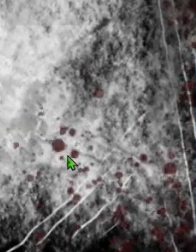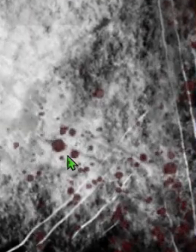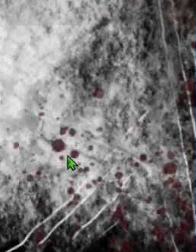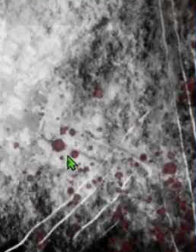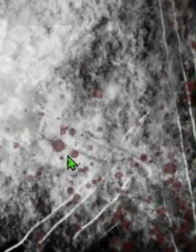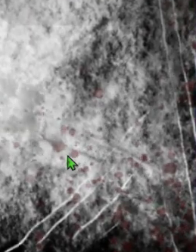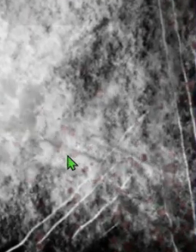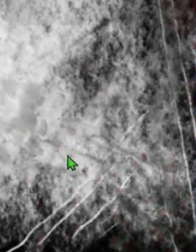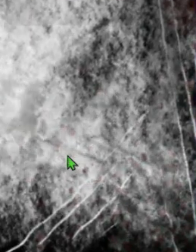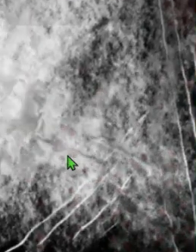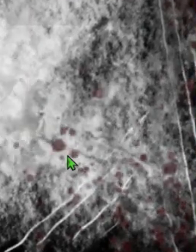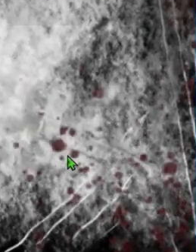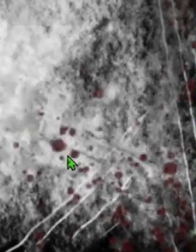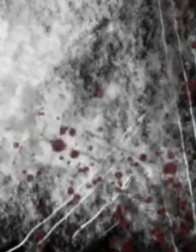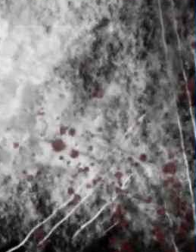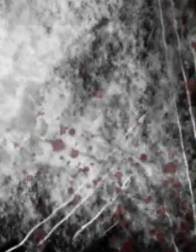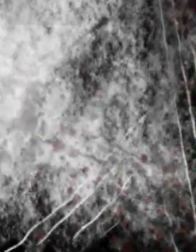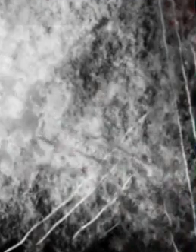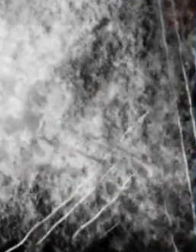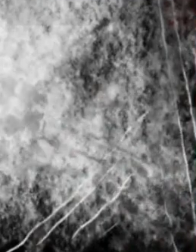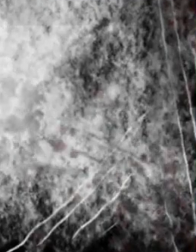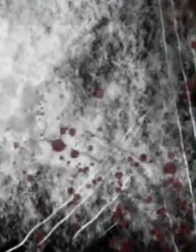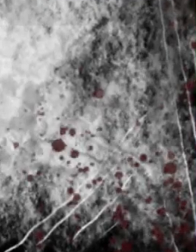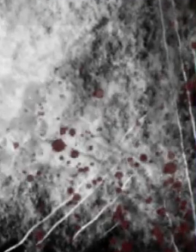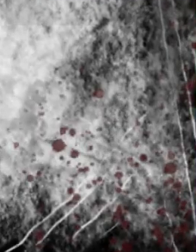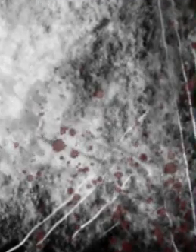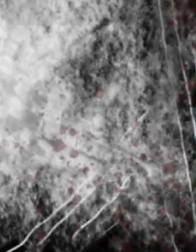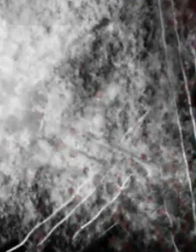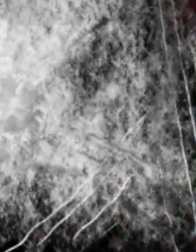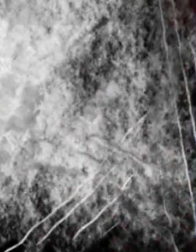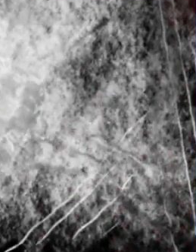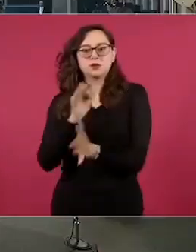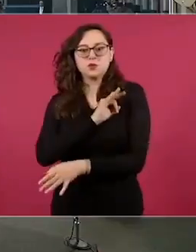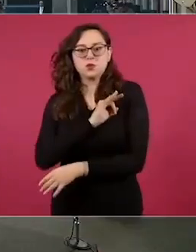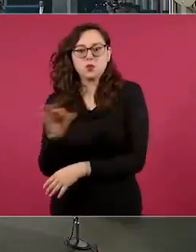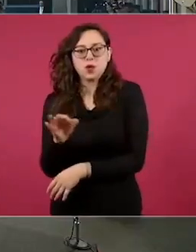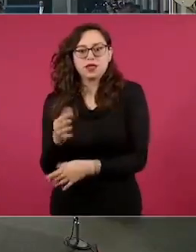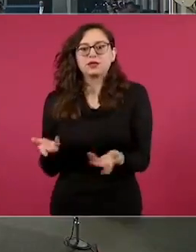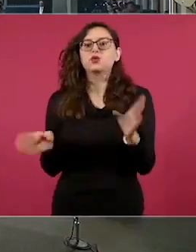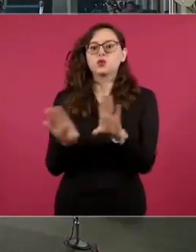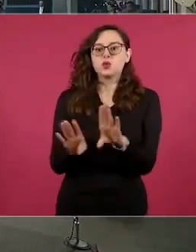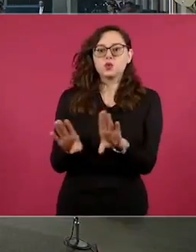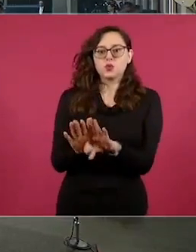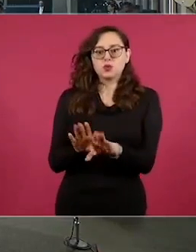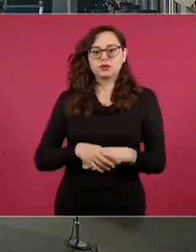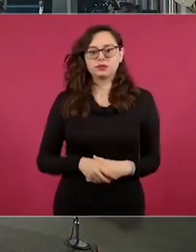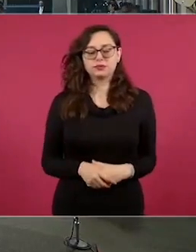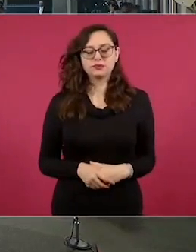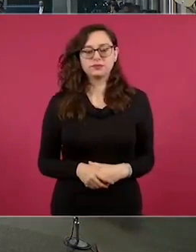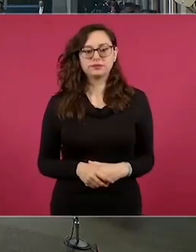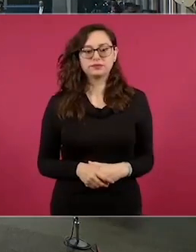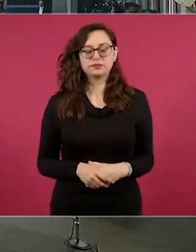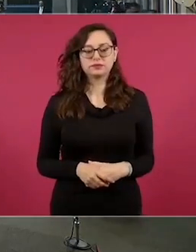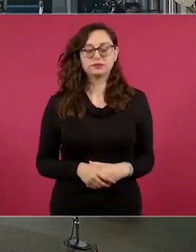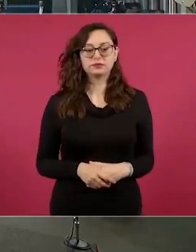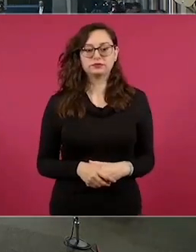quitaron un lugar a una persona que sí lo era? Escúchenlo, suena tan falso. Hay la posibilidad de